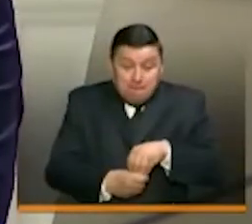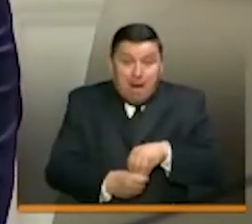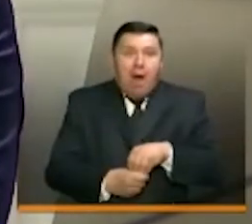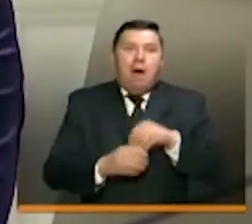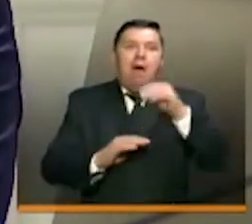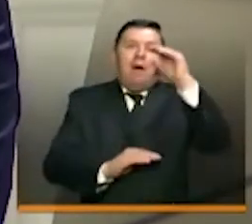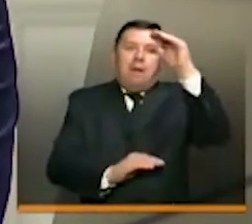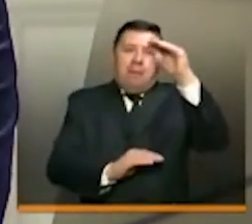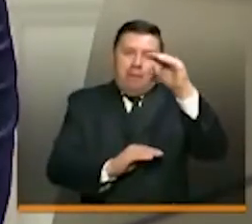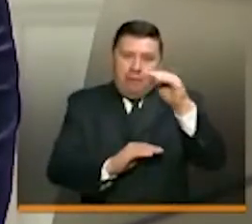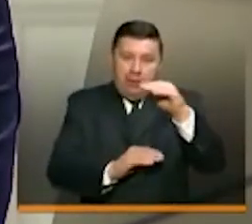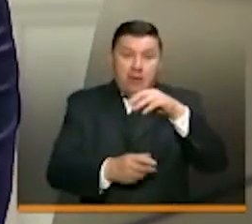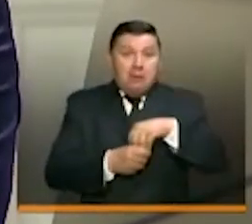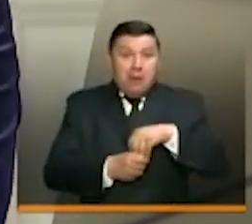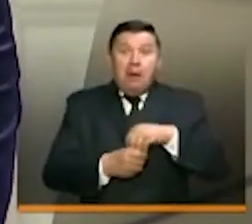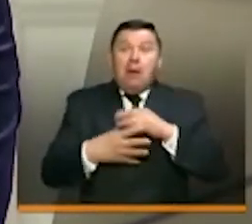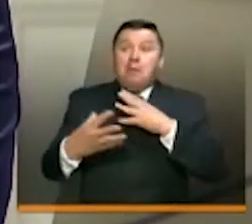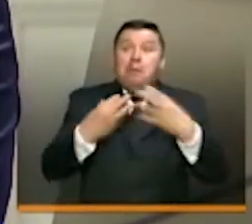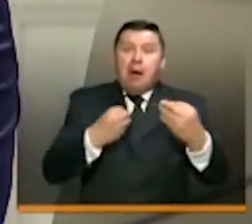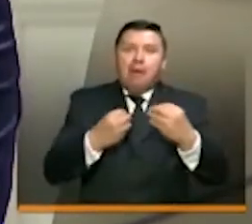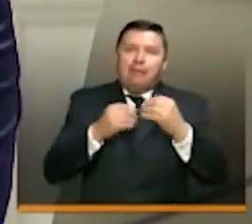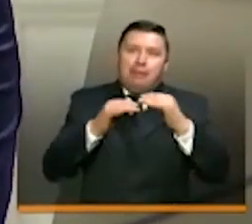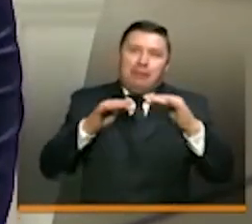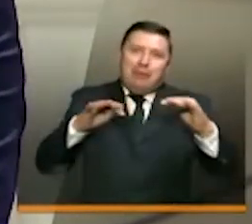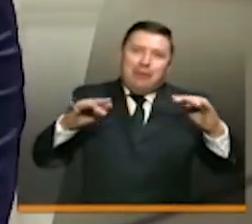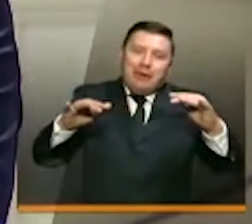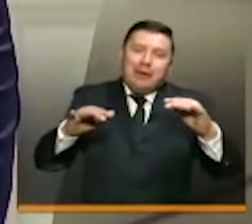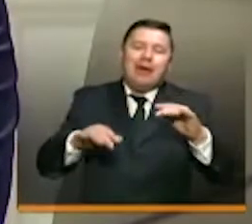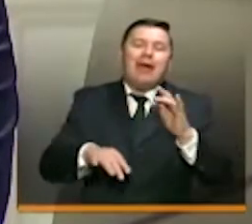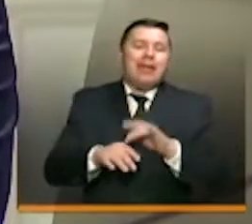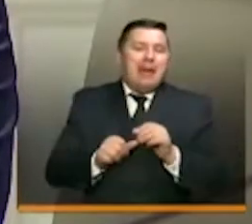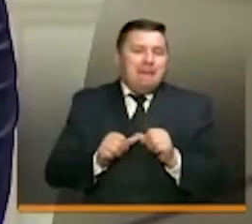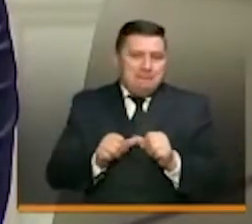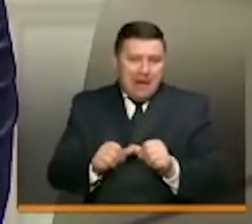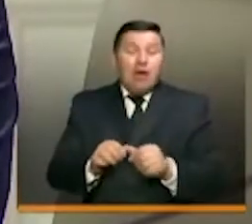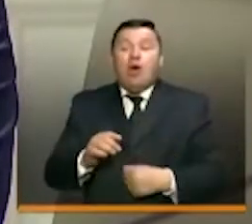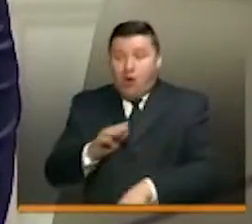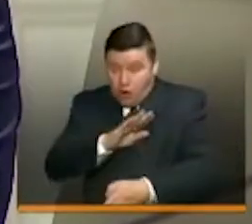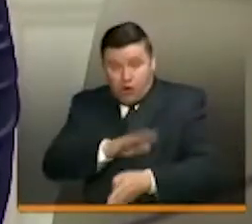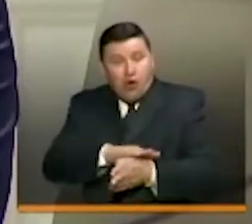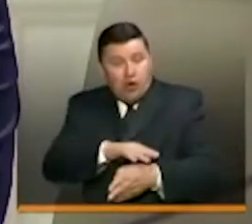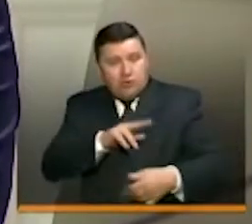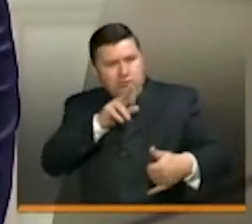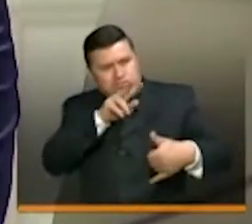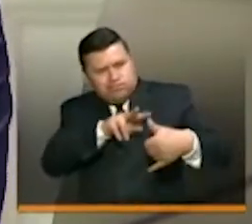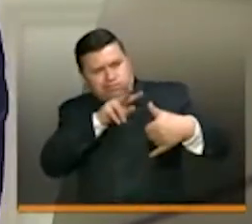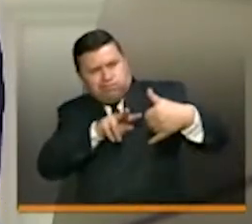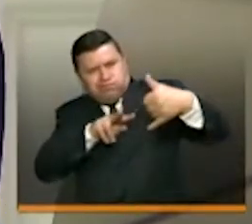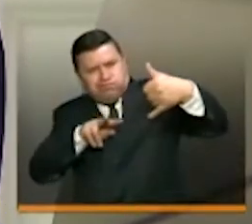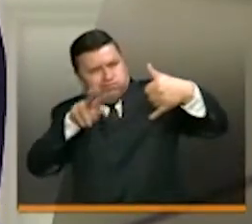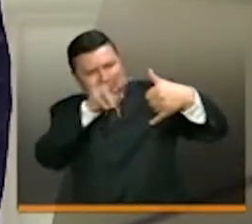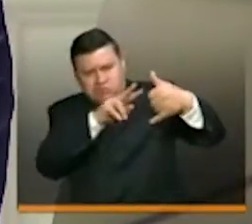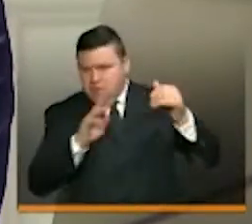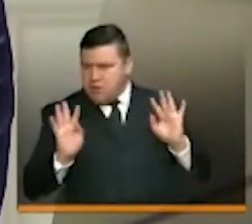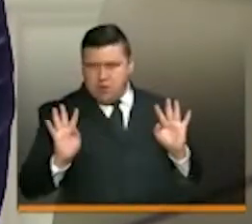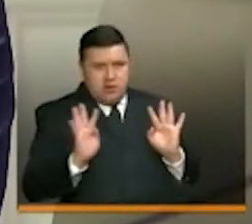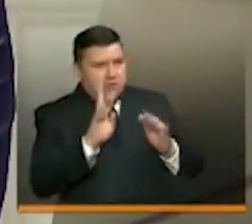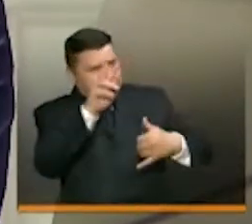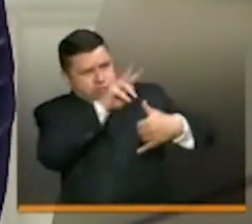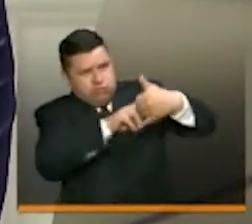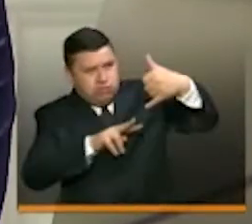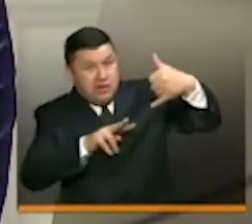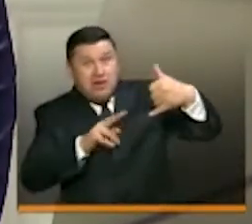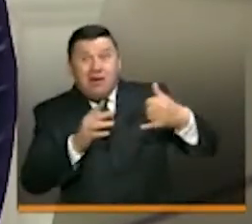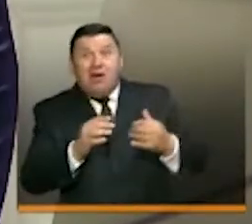baja. Como usted bien lo dice, es un ejercicio de monitoreo permanente. Cuando sea necesario, seguramente, si fuese así, prenderíamos